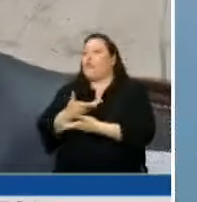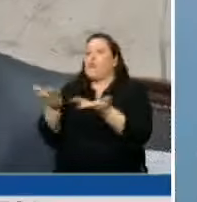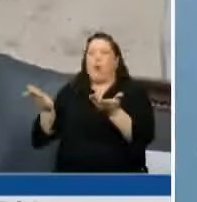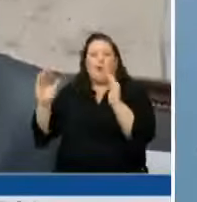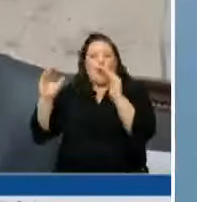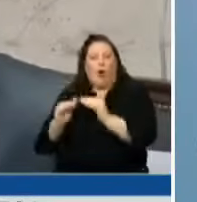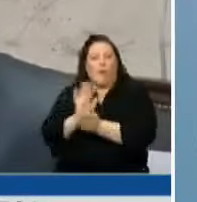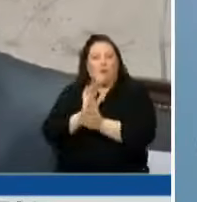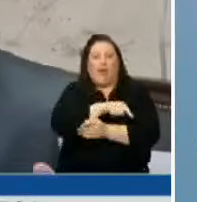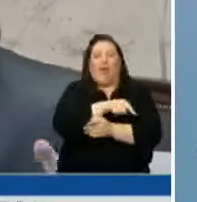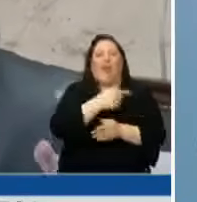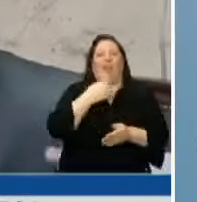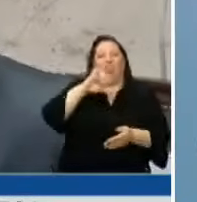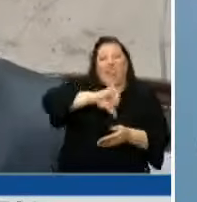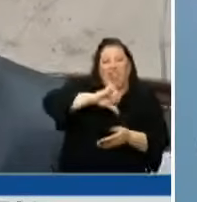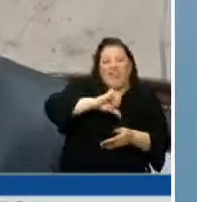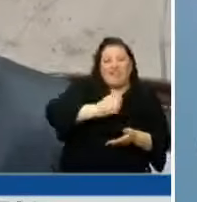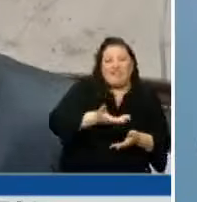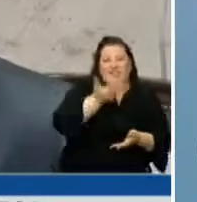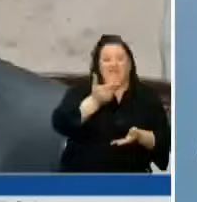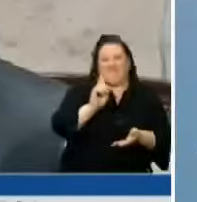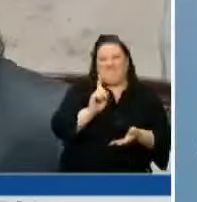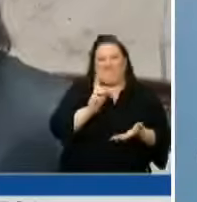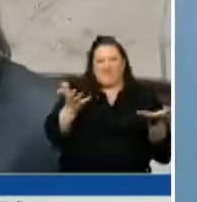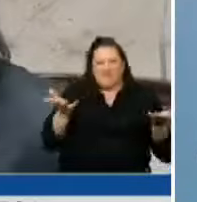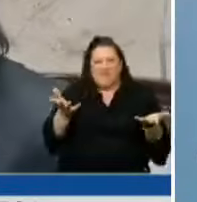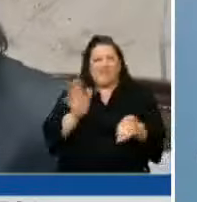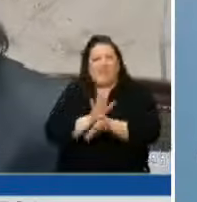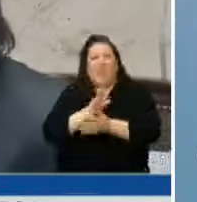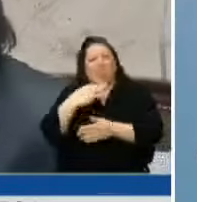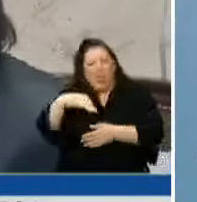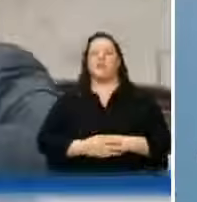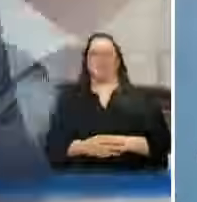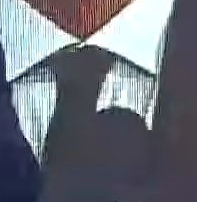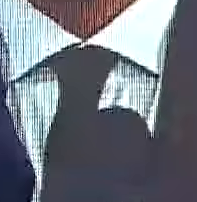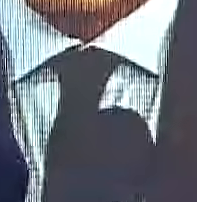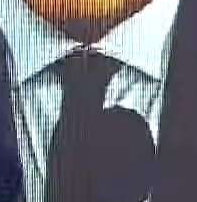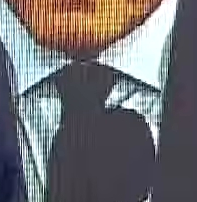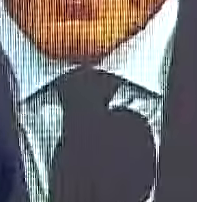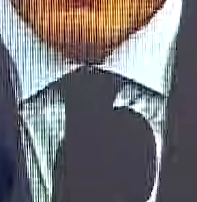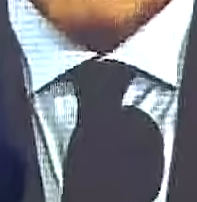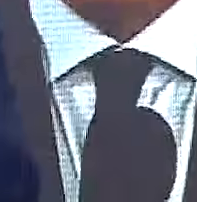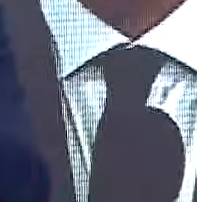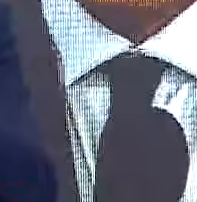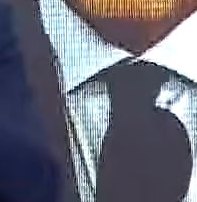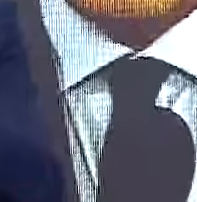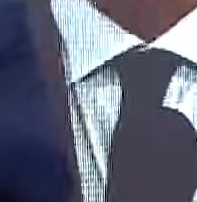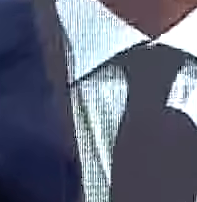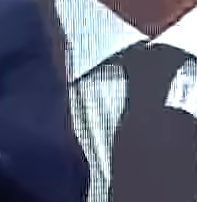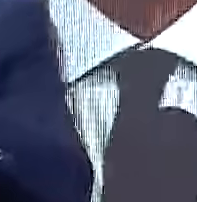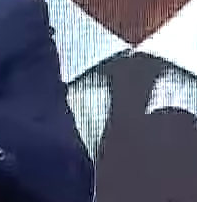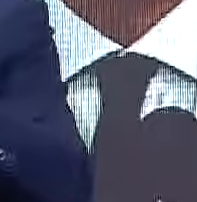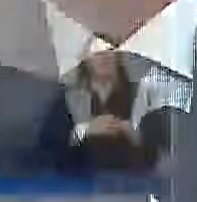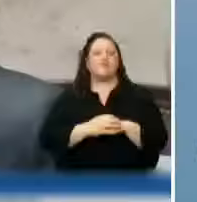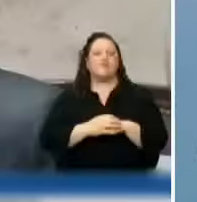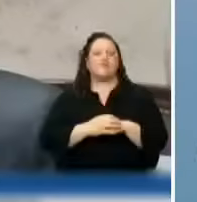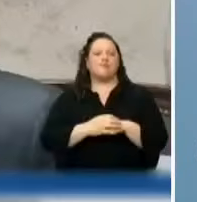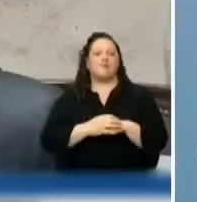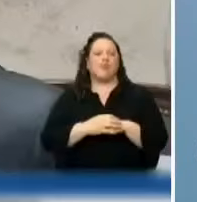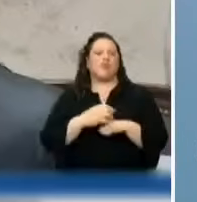fiscal. Es decir, bajemos los impuestos y bajemos el gasto. Bien, a lo que hace referencia Javier Milei es